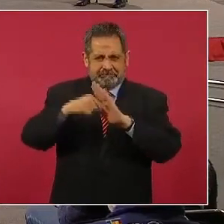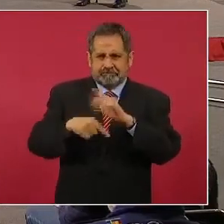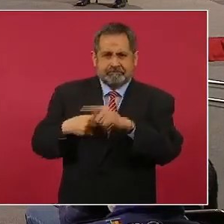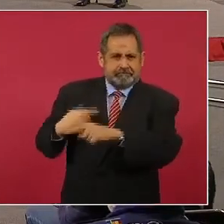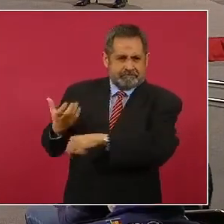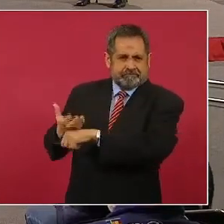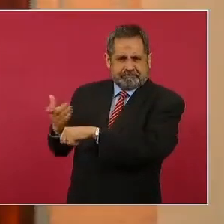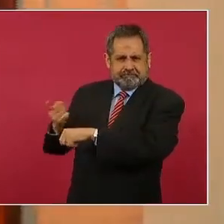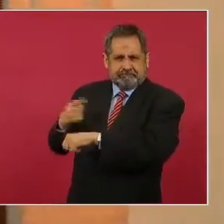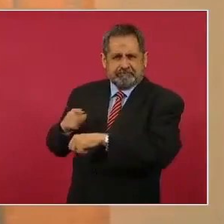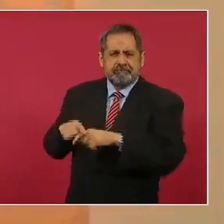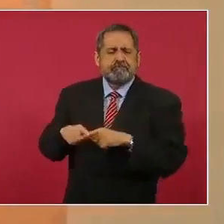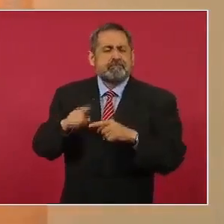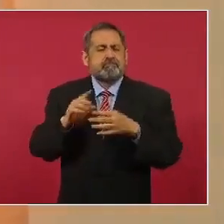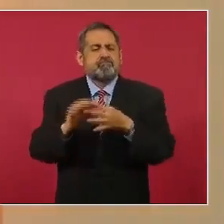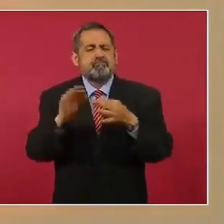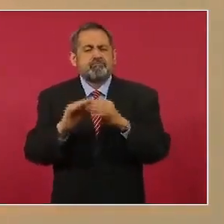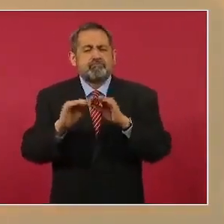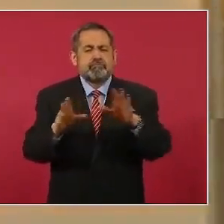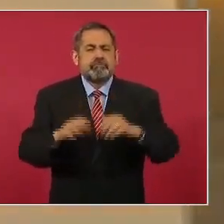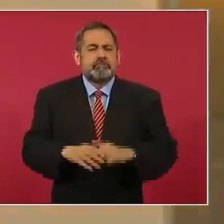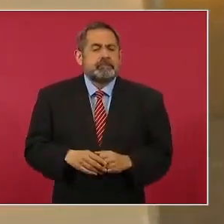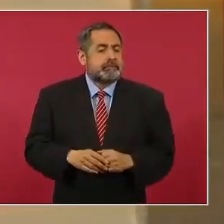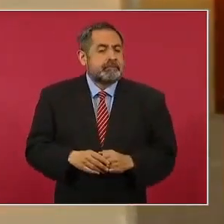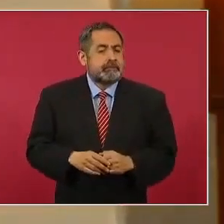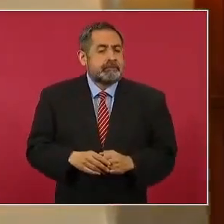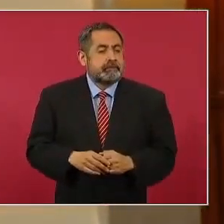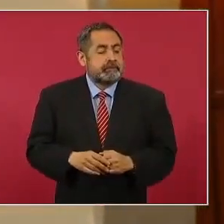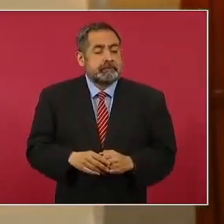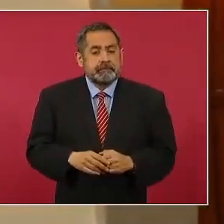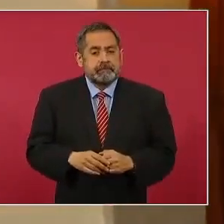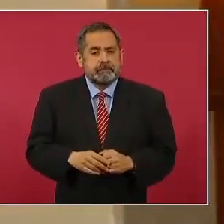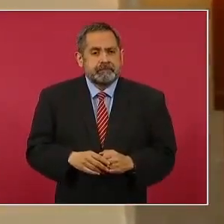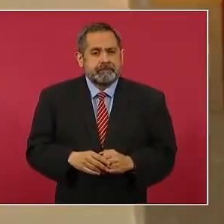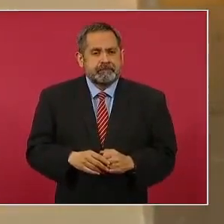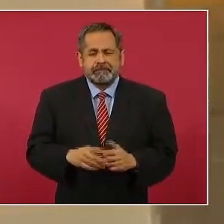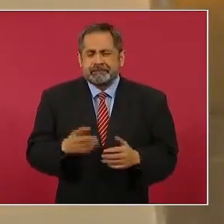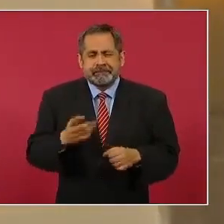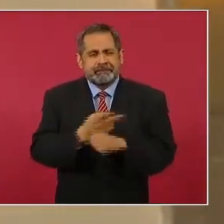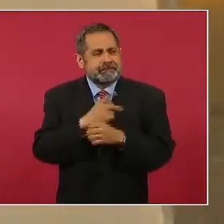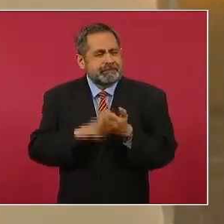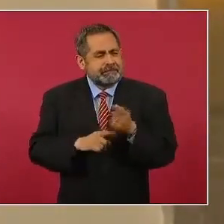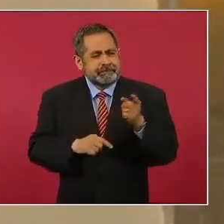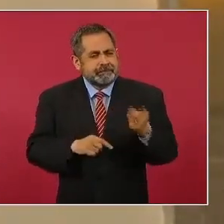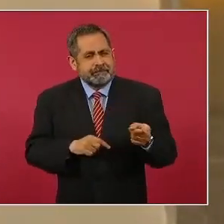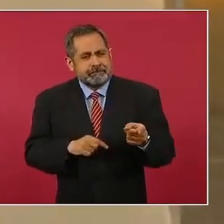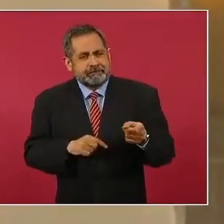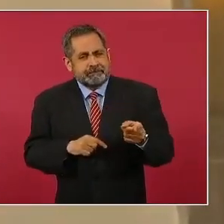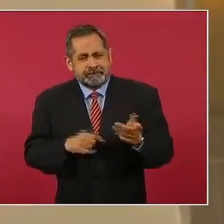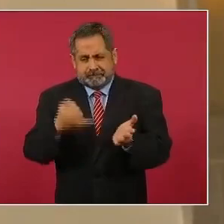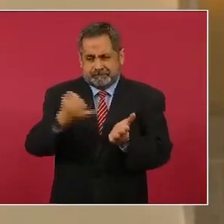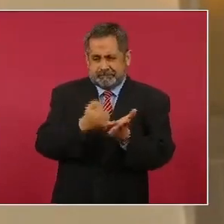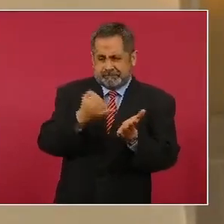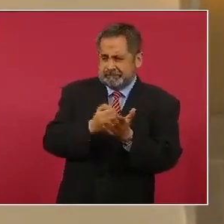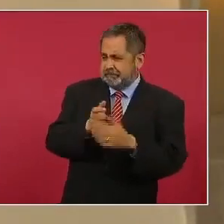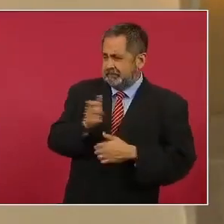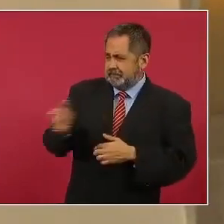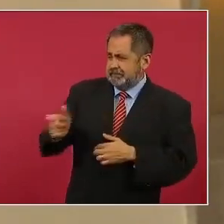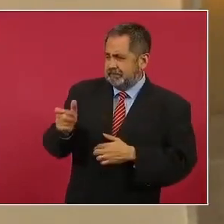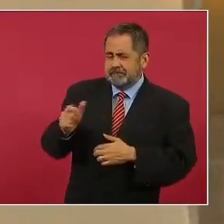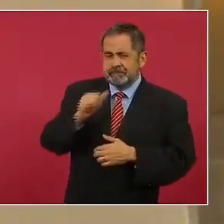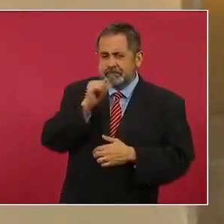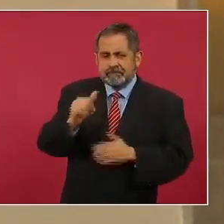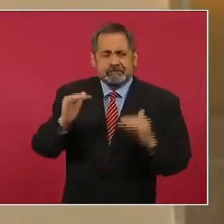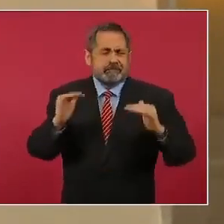compañero Mario, de los autoabastos, pues son Enel y Iberdrola. ¿Por qué estos esquemas, como en el caso de los impuestos, profundizan la